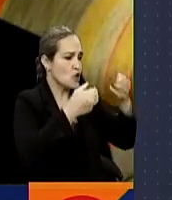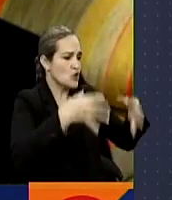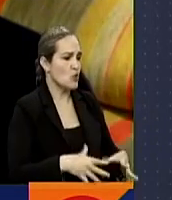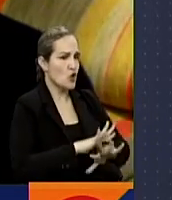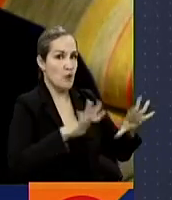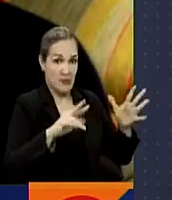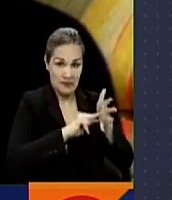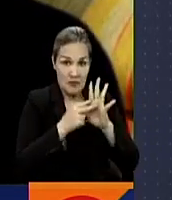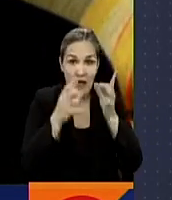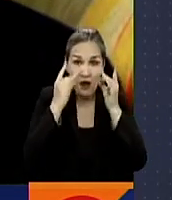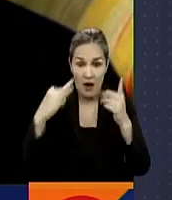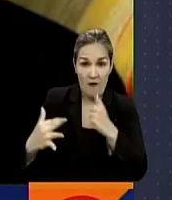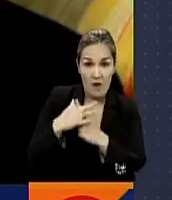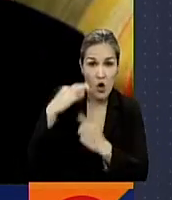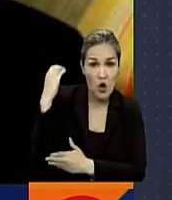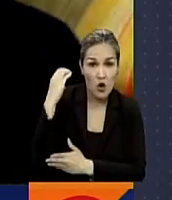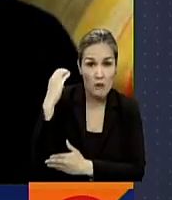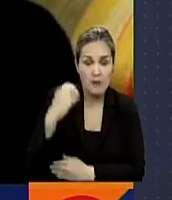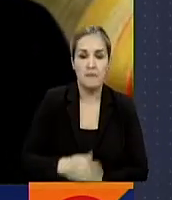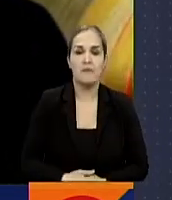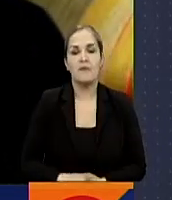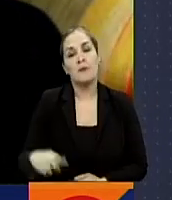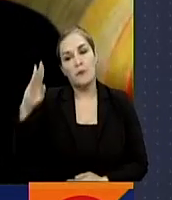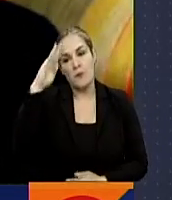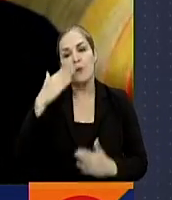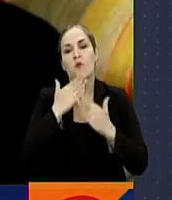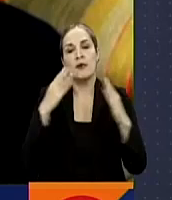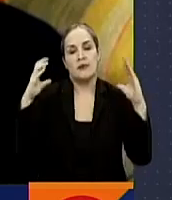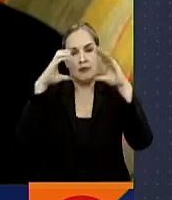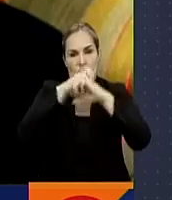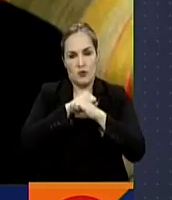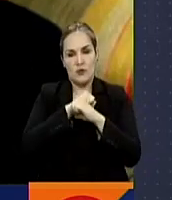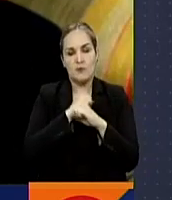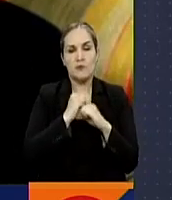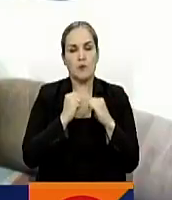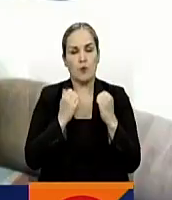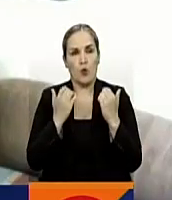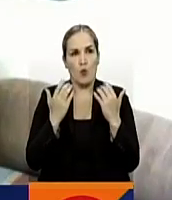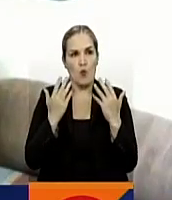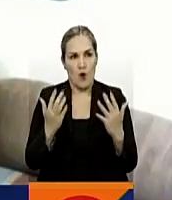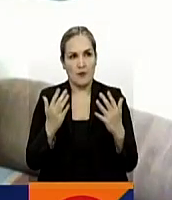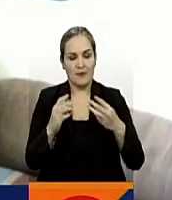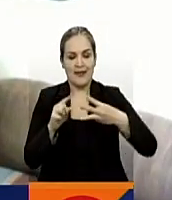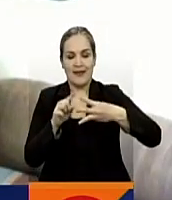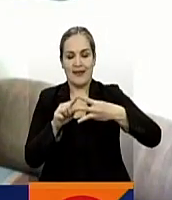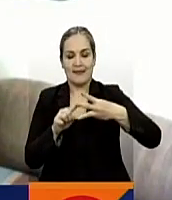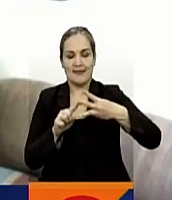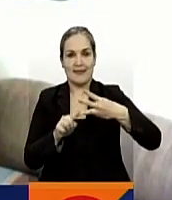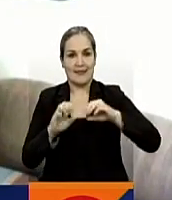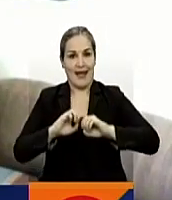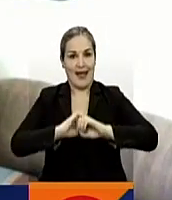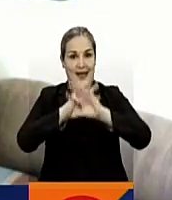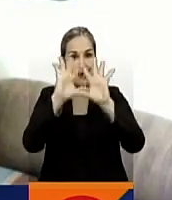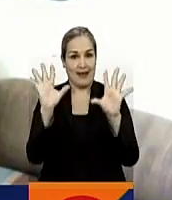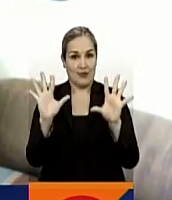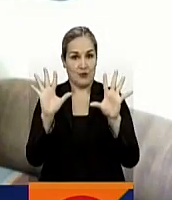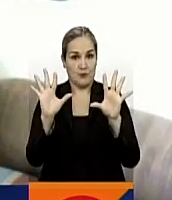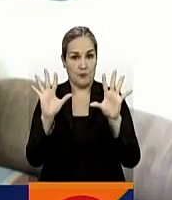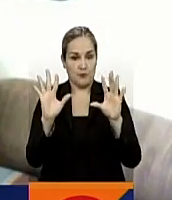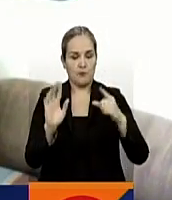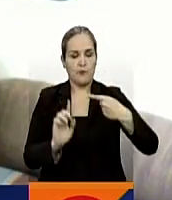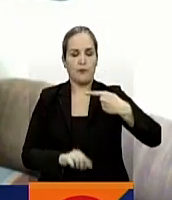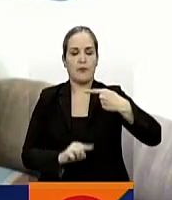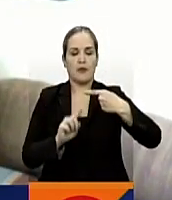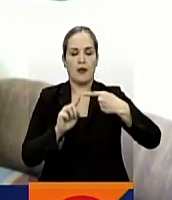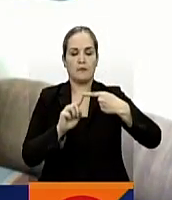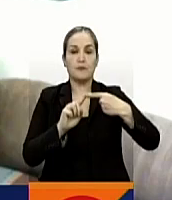seguridad con las buenas noches eh Bueno hay que hacer ahí como tres aclaraciones eh En primer lugar